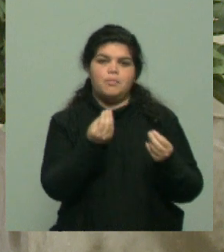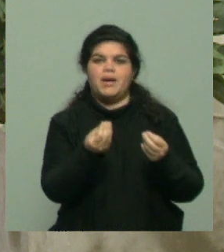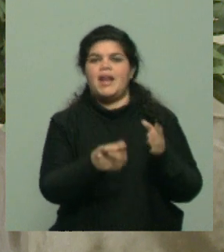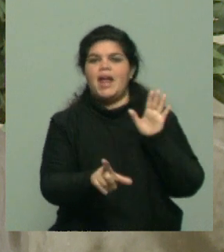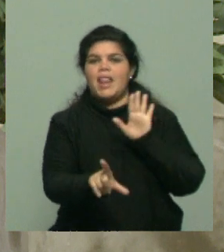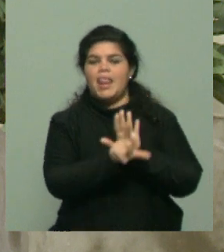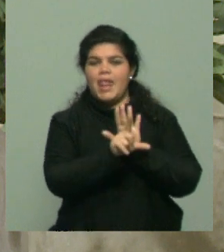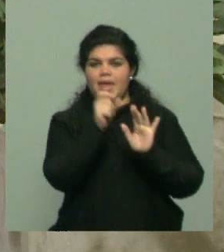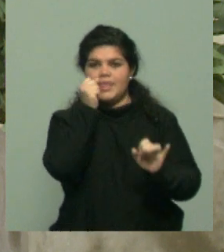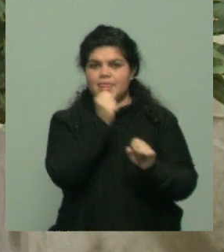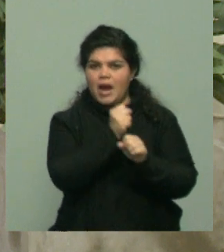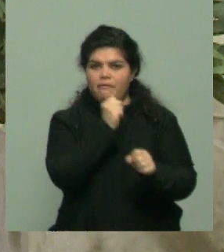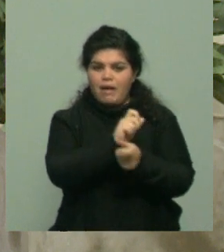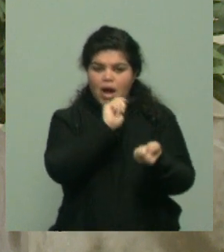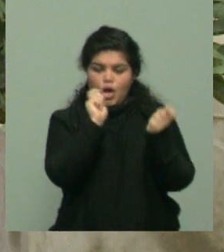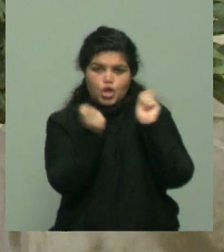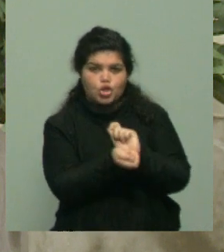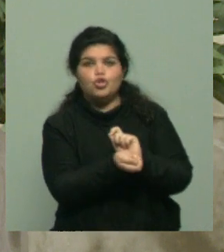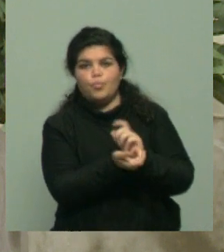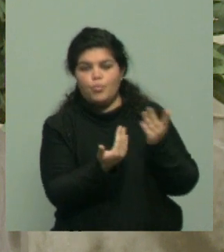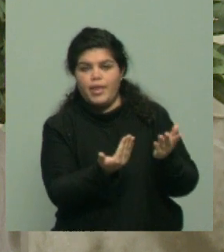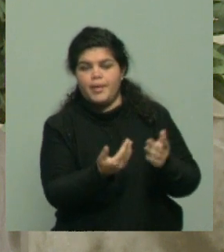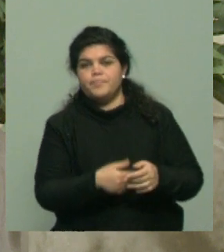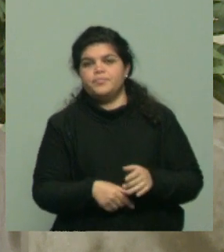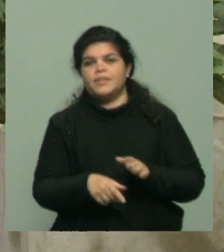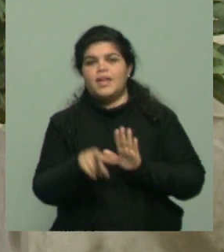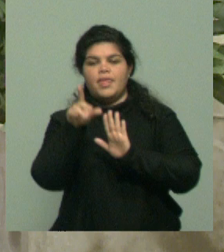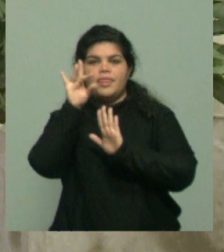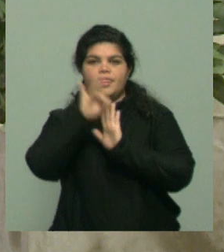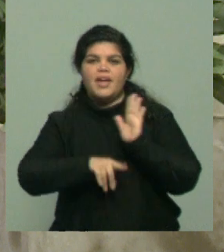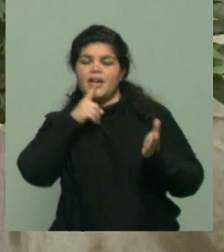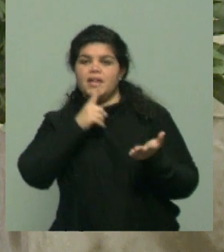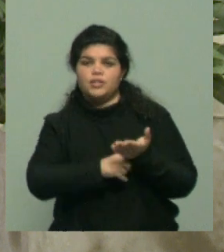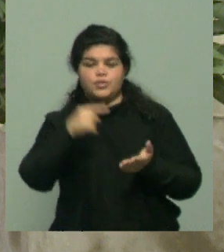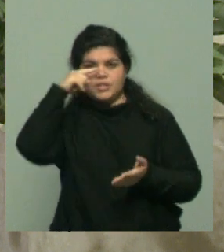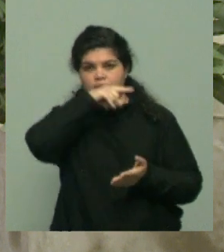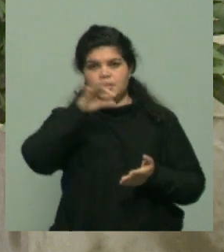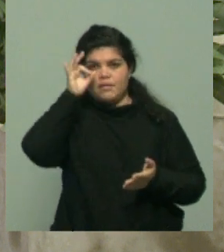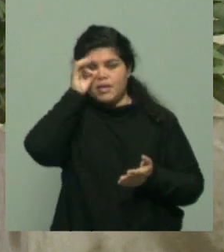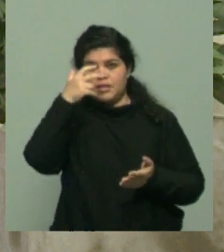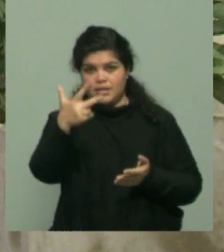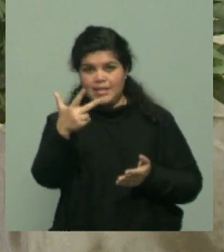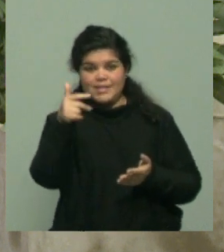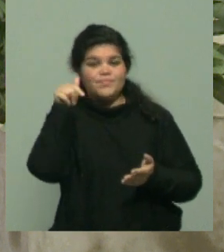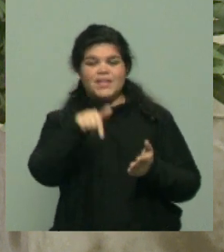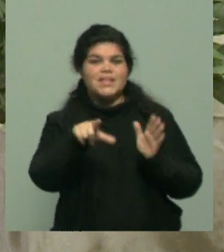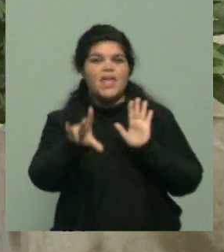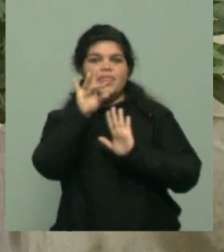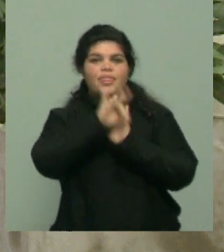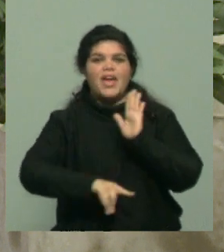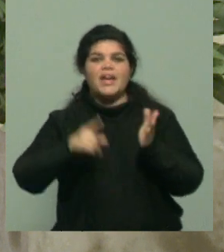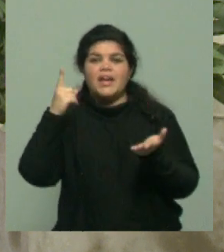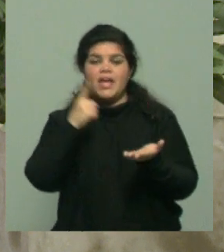fíjate que en el decreto 7023, que tenía una reforma mucho más profunda, ese es el decreto que quedó suspendido por la